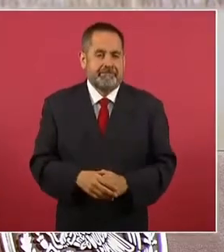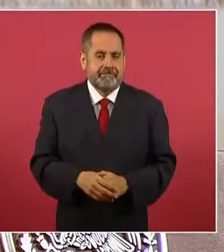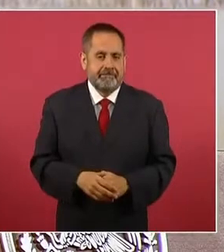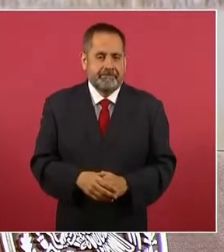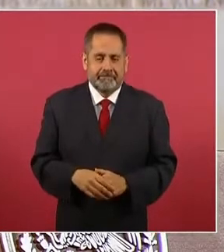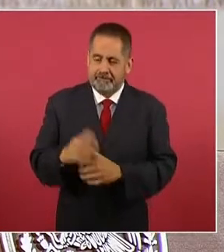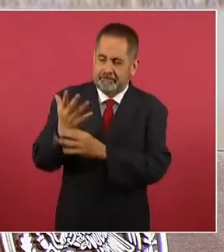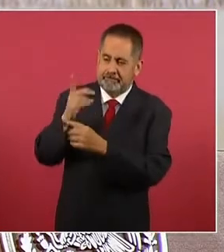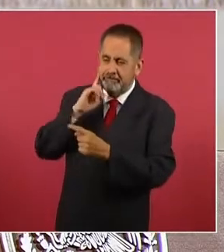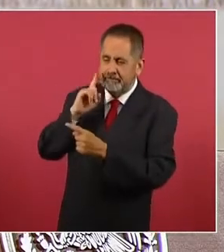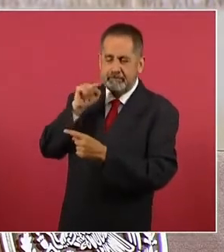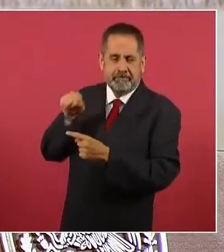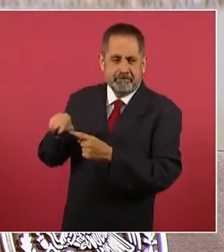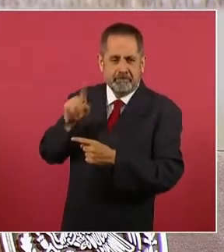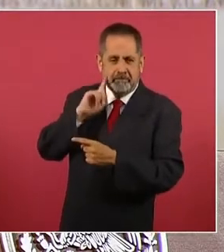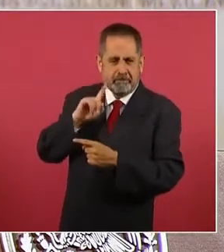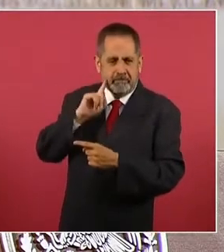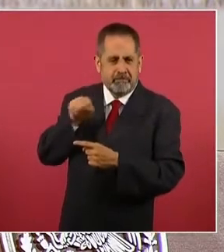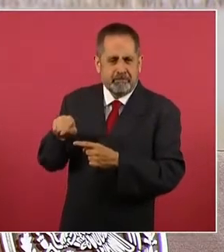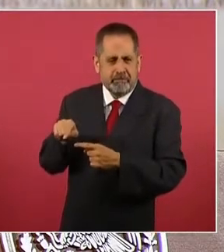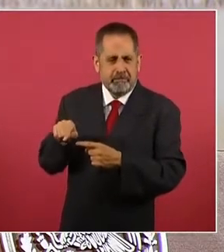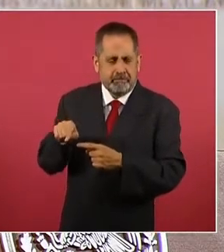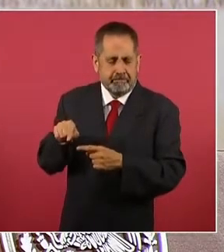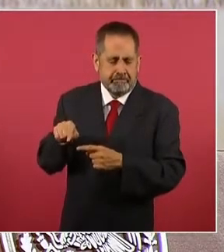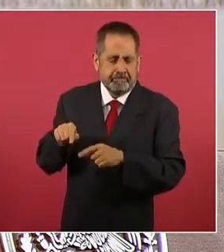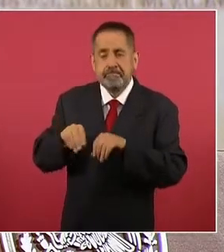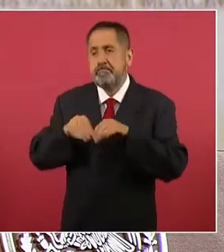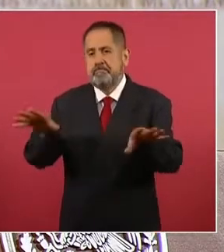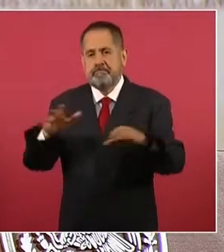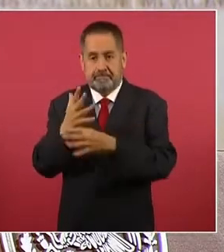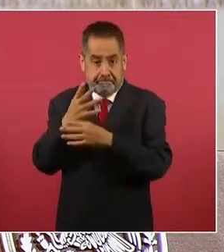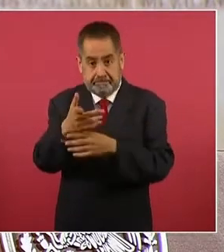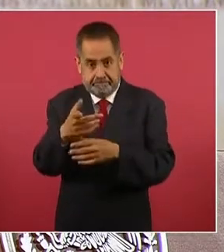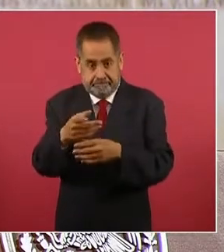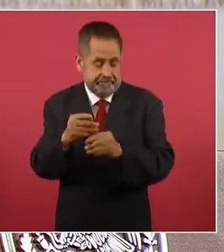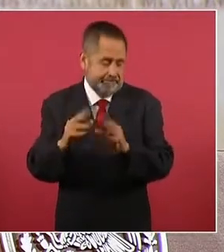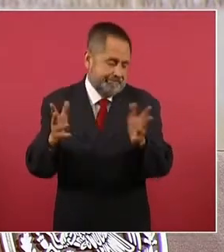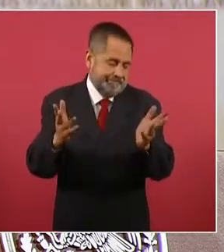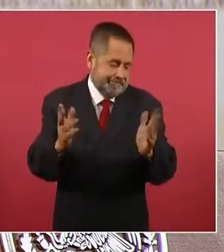declaró esta señora,